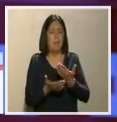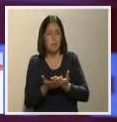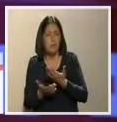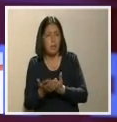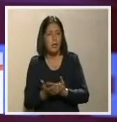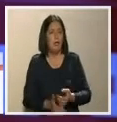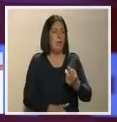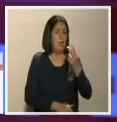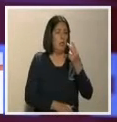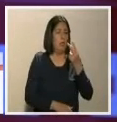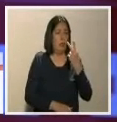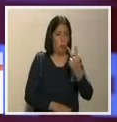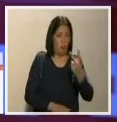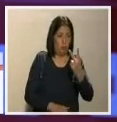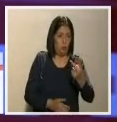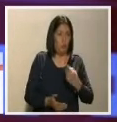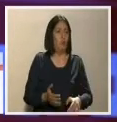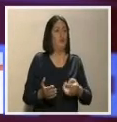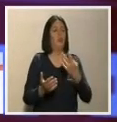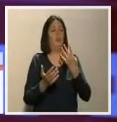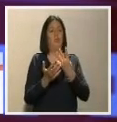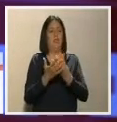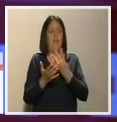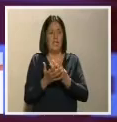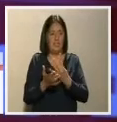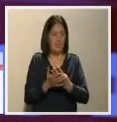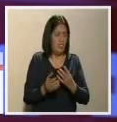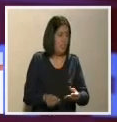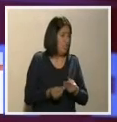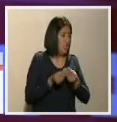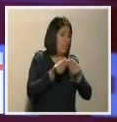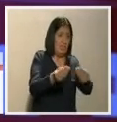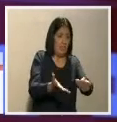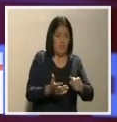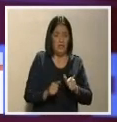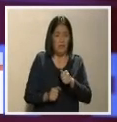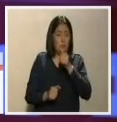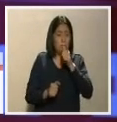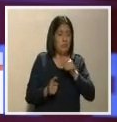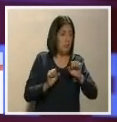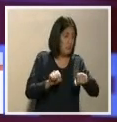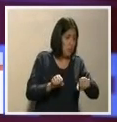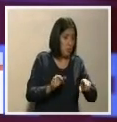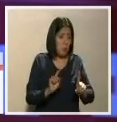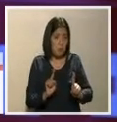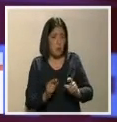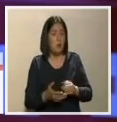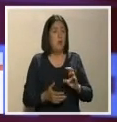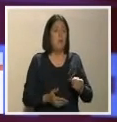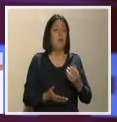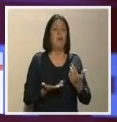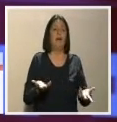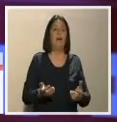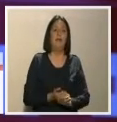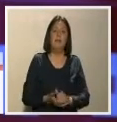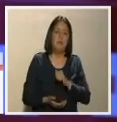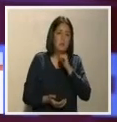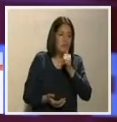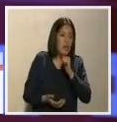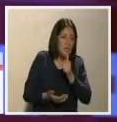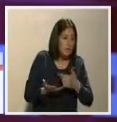con 2 cárceles concesionadas a ver si funciona o no, porque tenemos un déficit